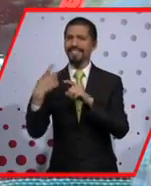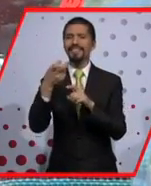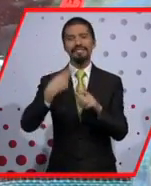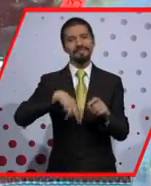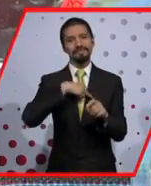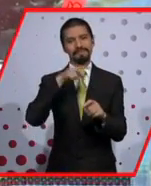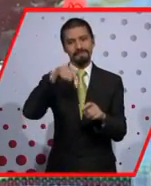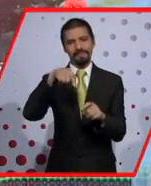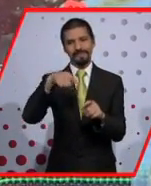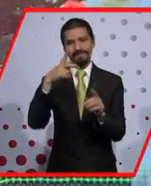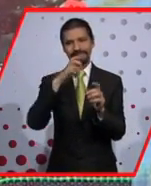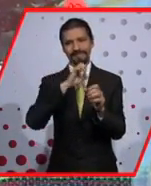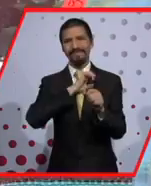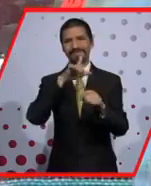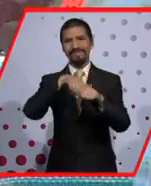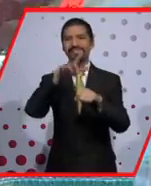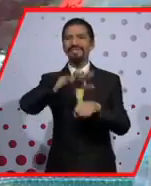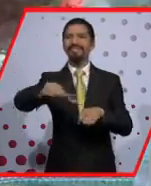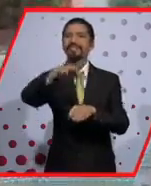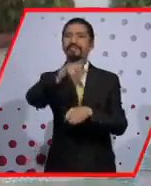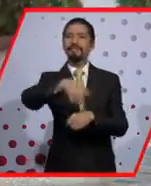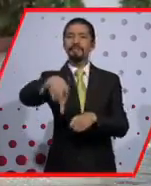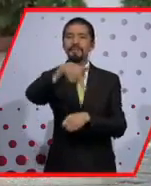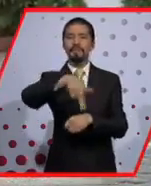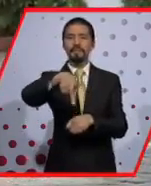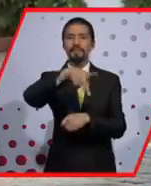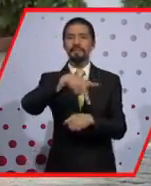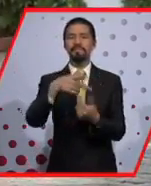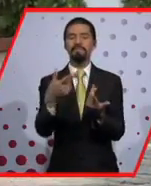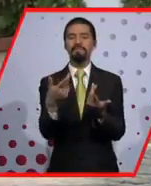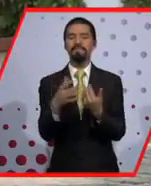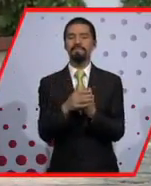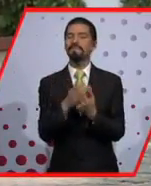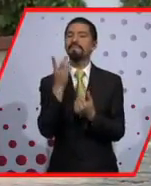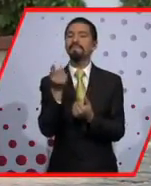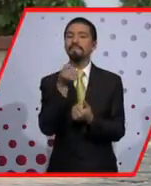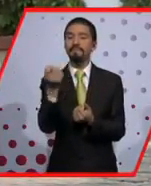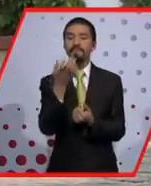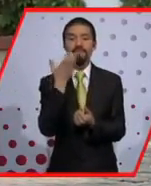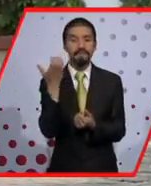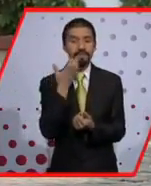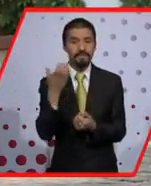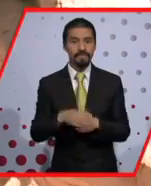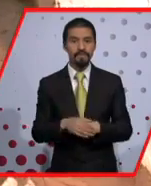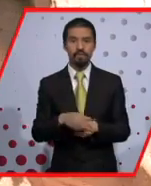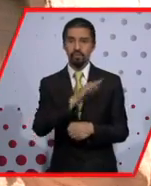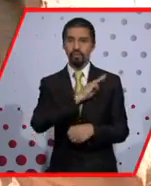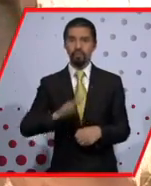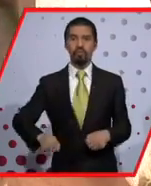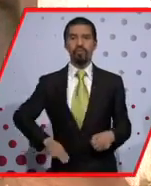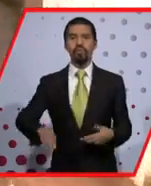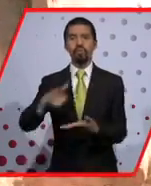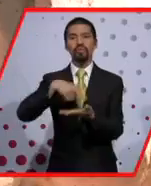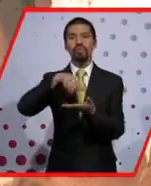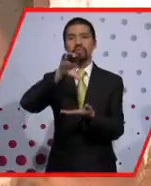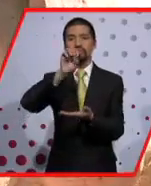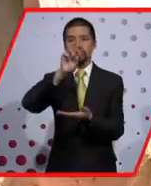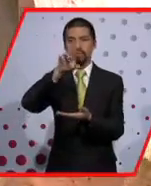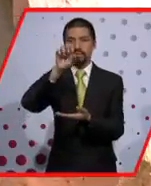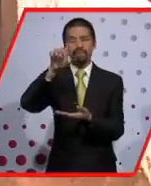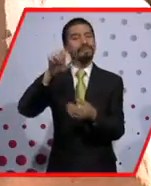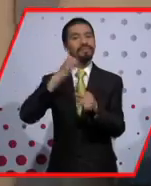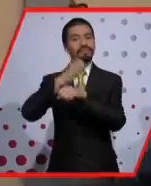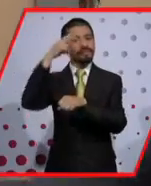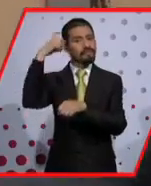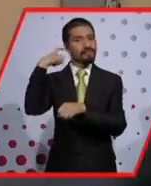nosotros como pueblito, como tradición. En el municipio de Corregidora, en el estado de Querétaro,